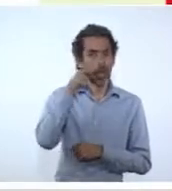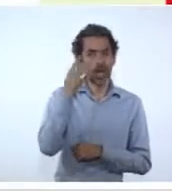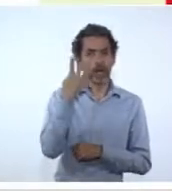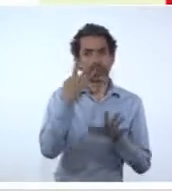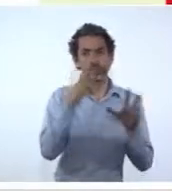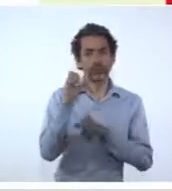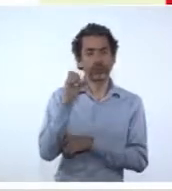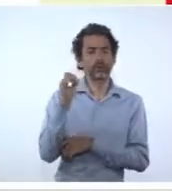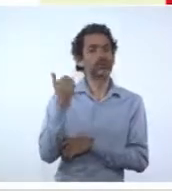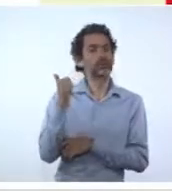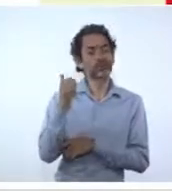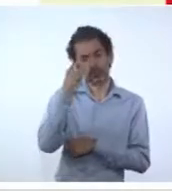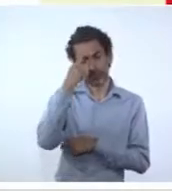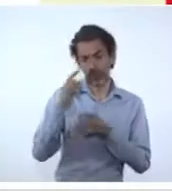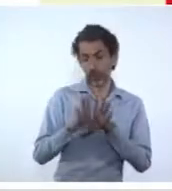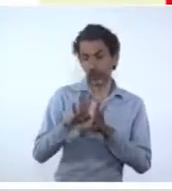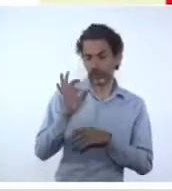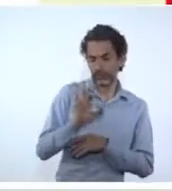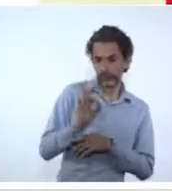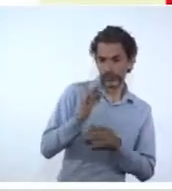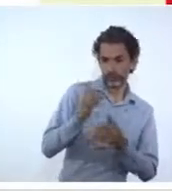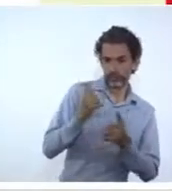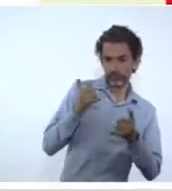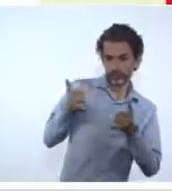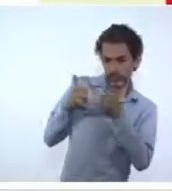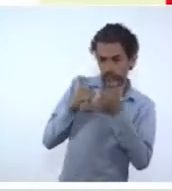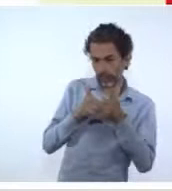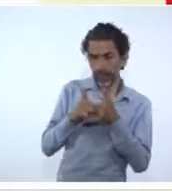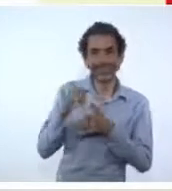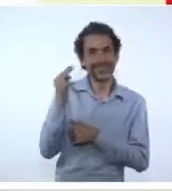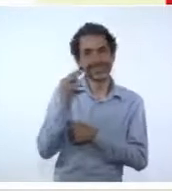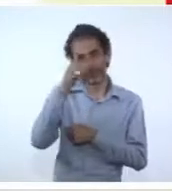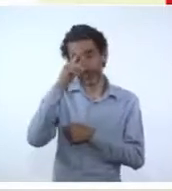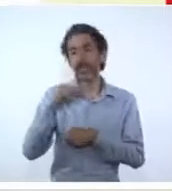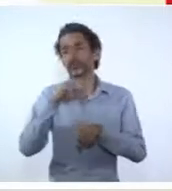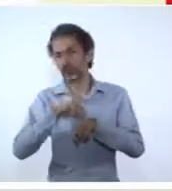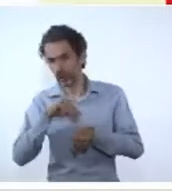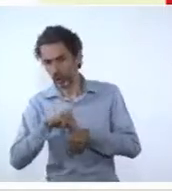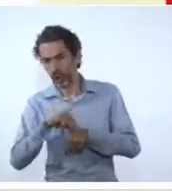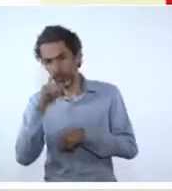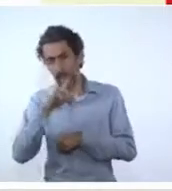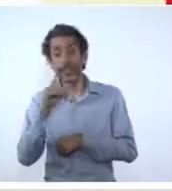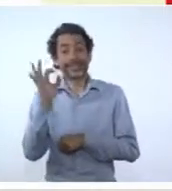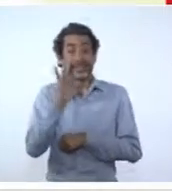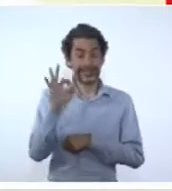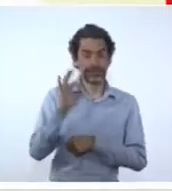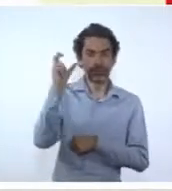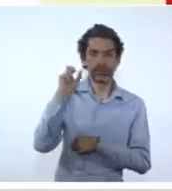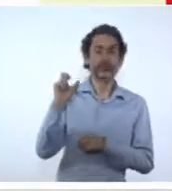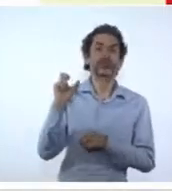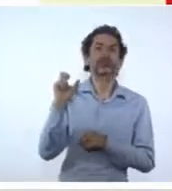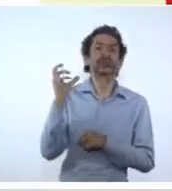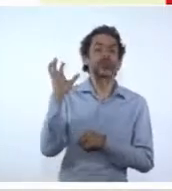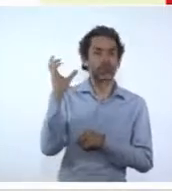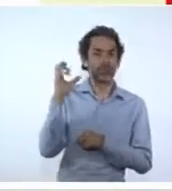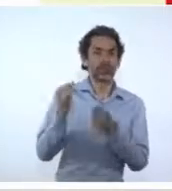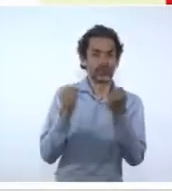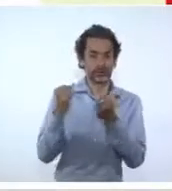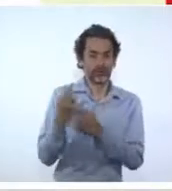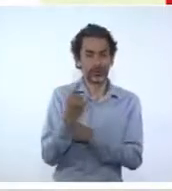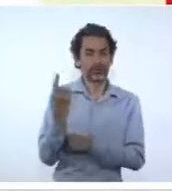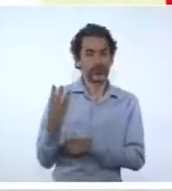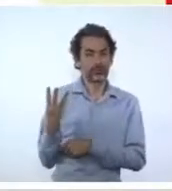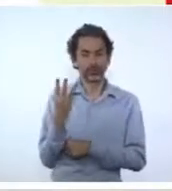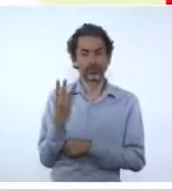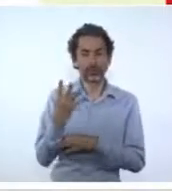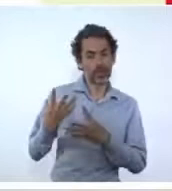911 por considerar que se requiere una revisión adicional y en todo caso una ambulancia, fueron 3 el día de ayer y en total